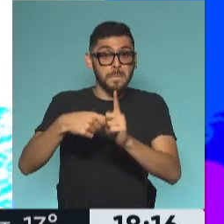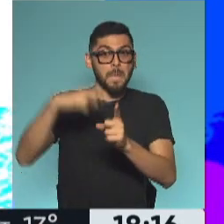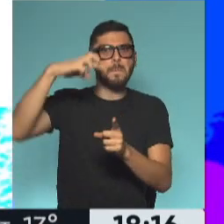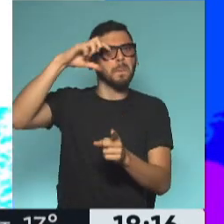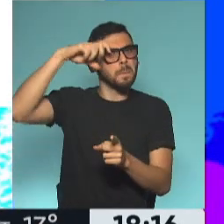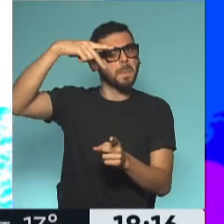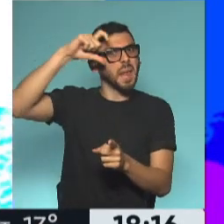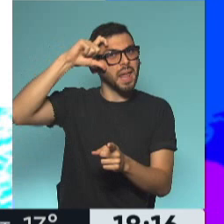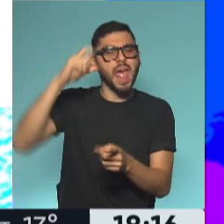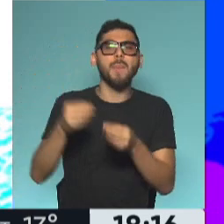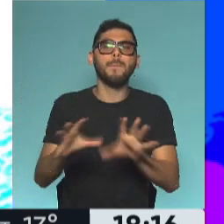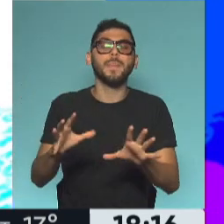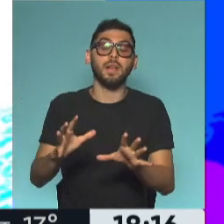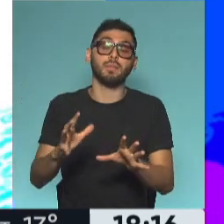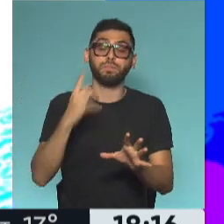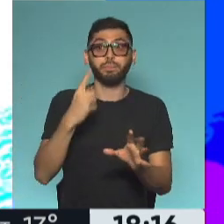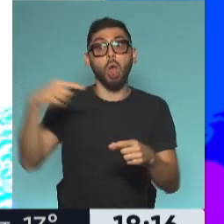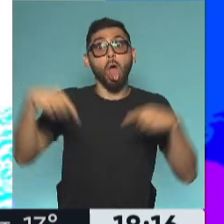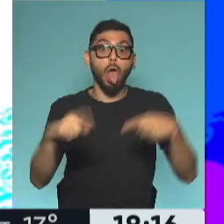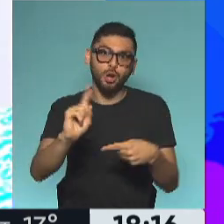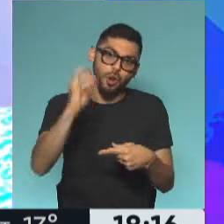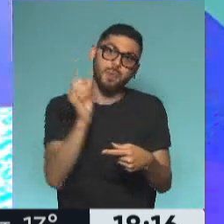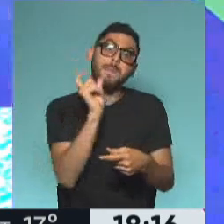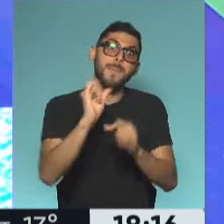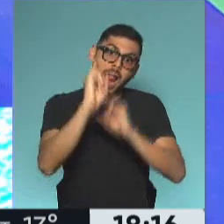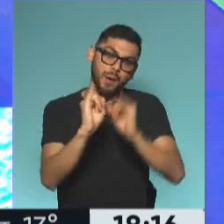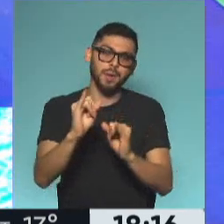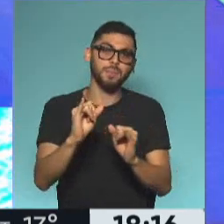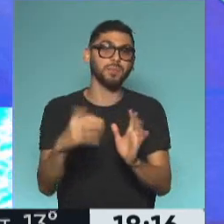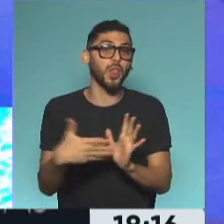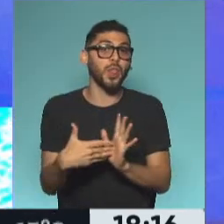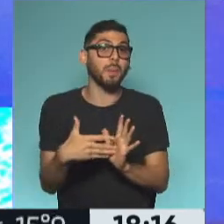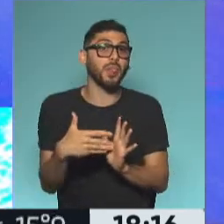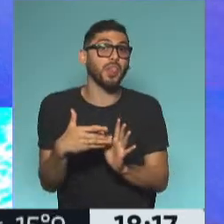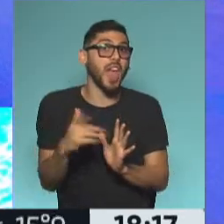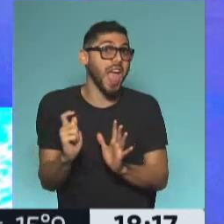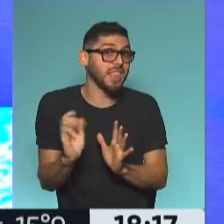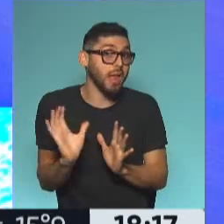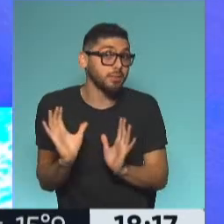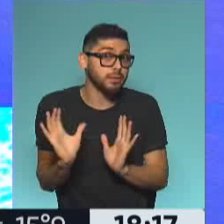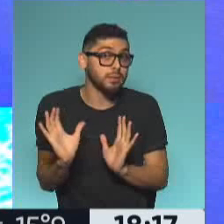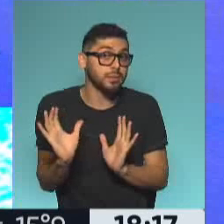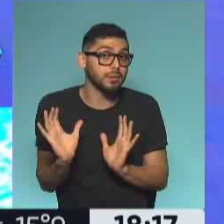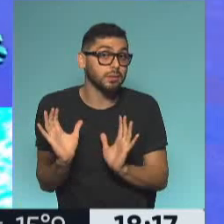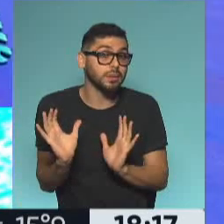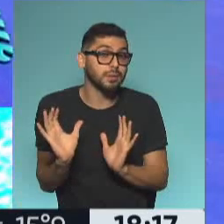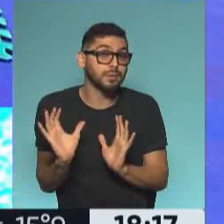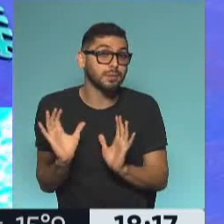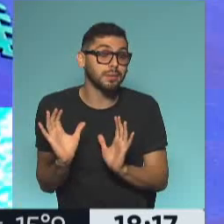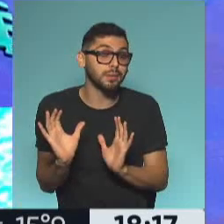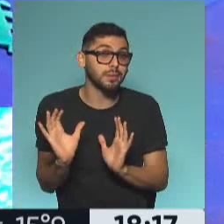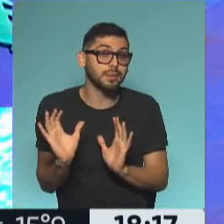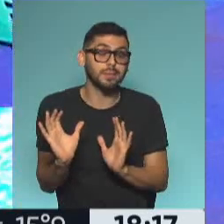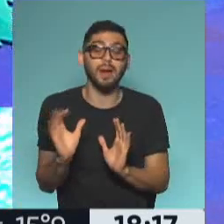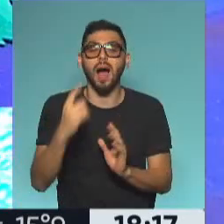Con palabras nada más, por favor. Depende en quién, ¿no? ¿Equipo? Depende. A ver,